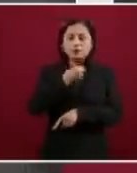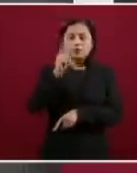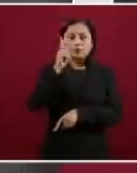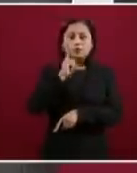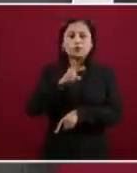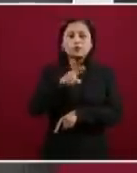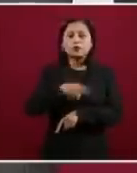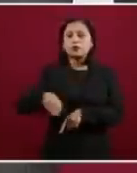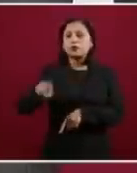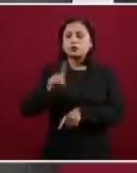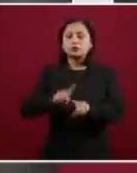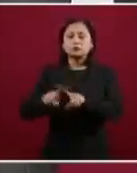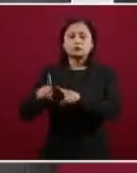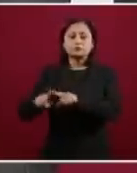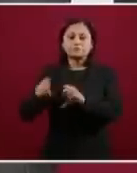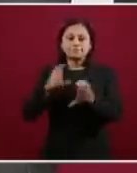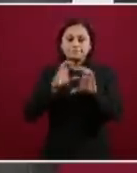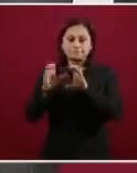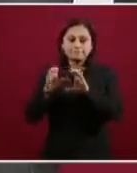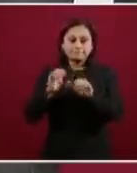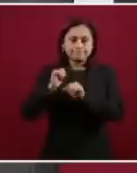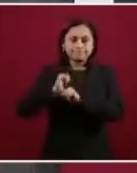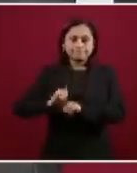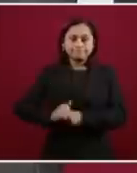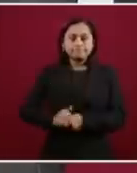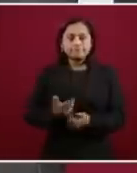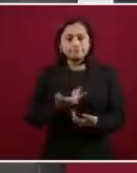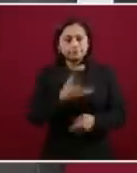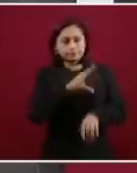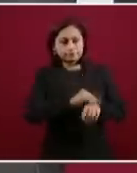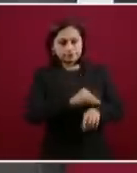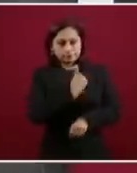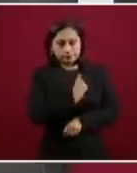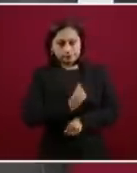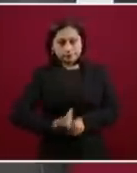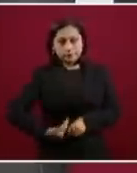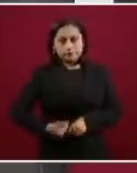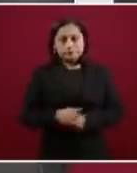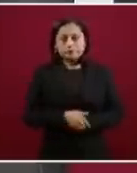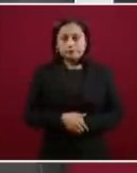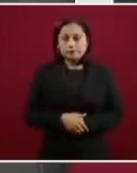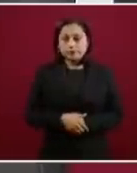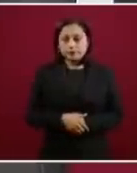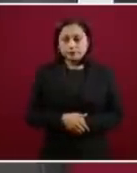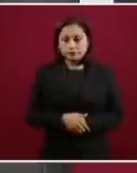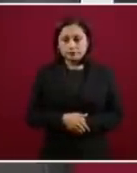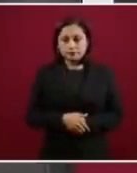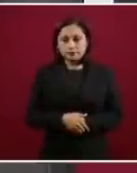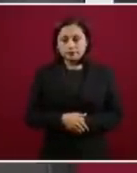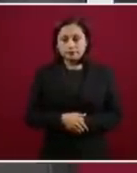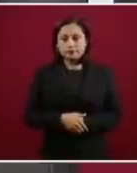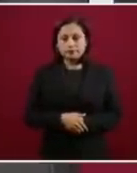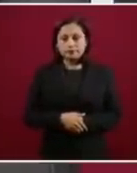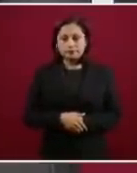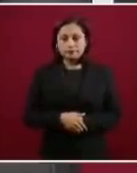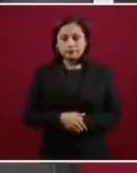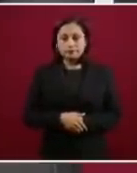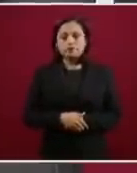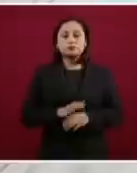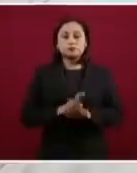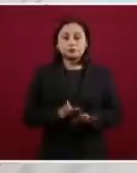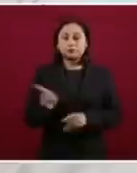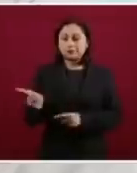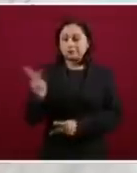comunicación. Con su permiso, señor presidente, tal como ya lo ha anunciado aquí el